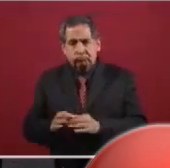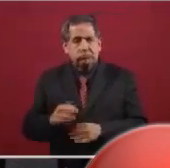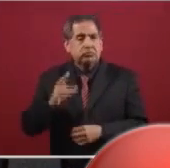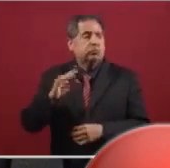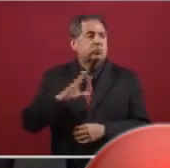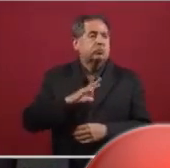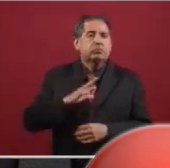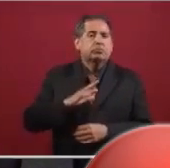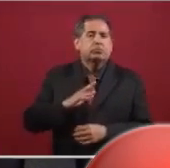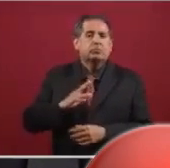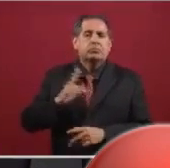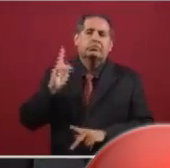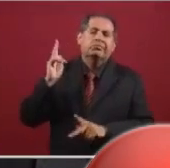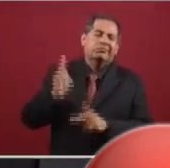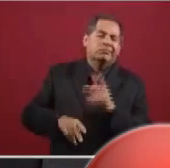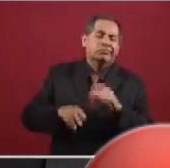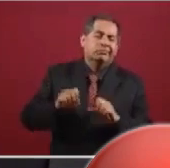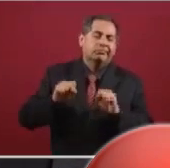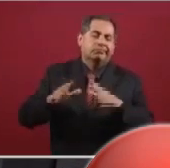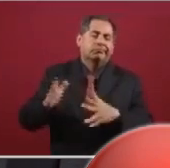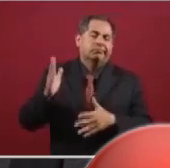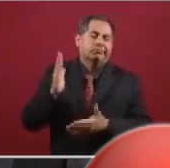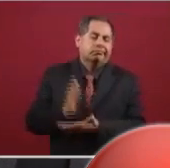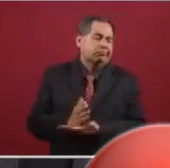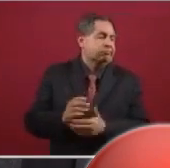suspensión de clases,